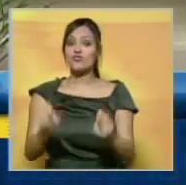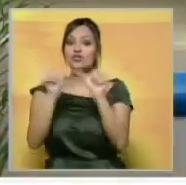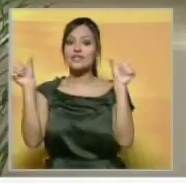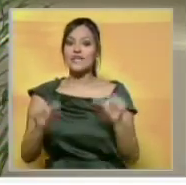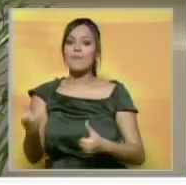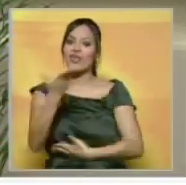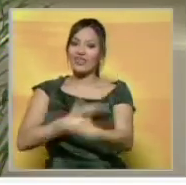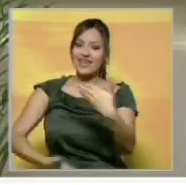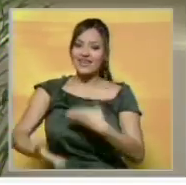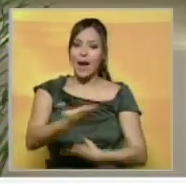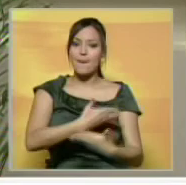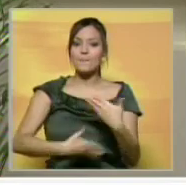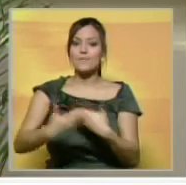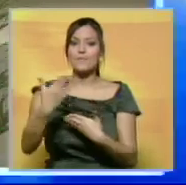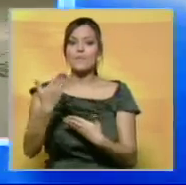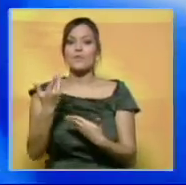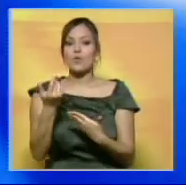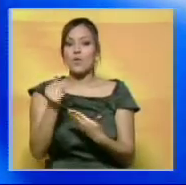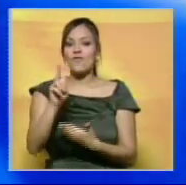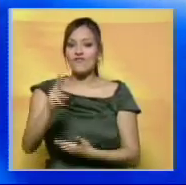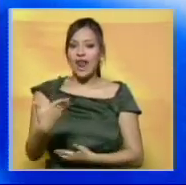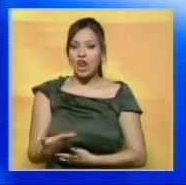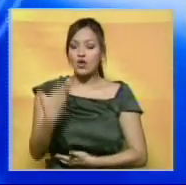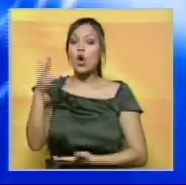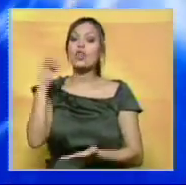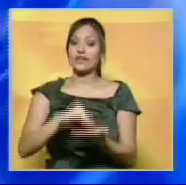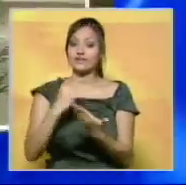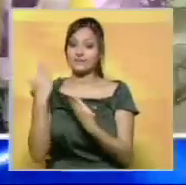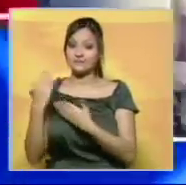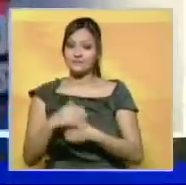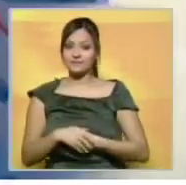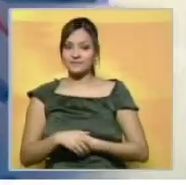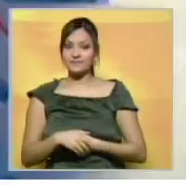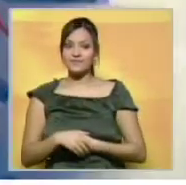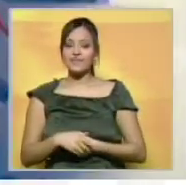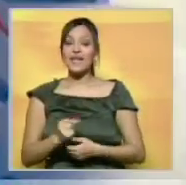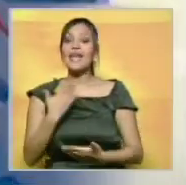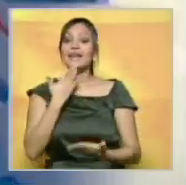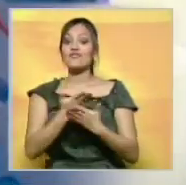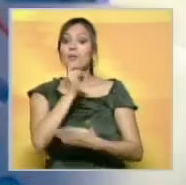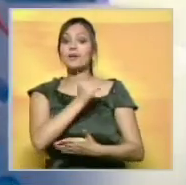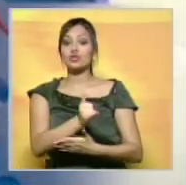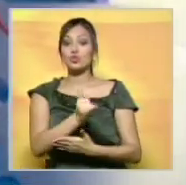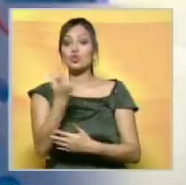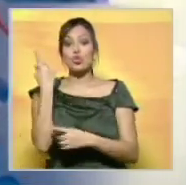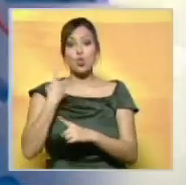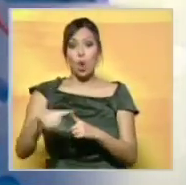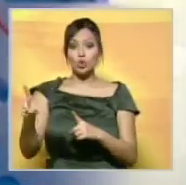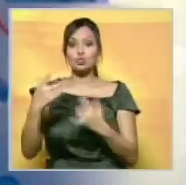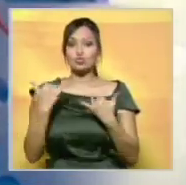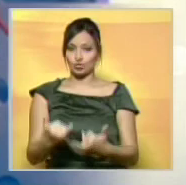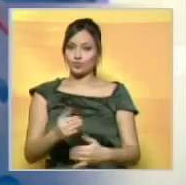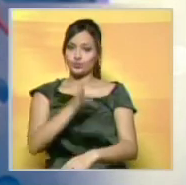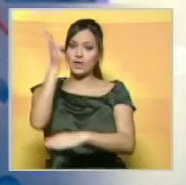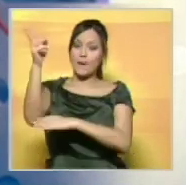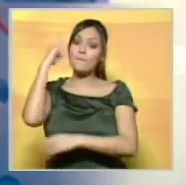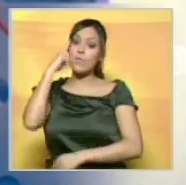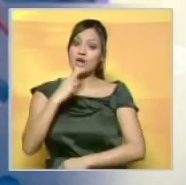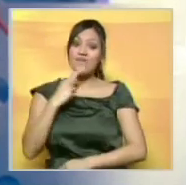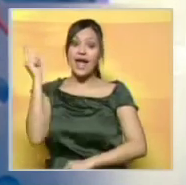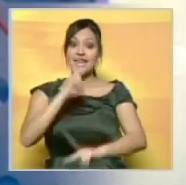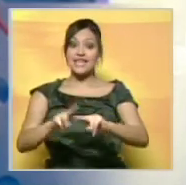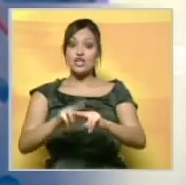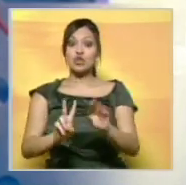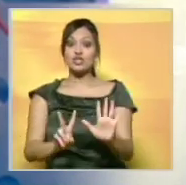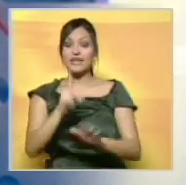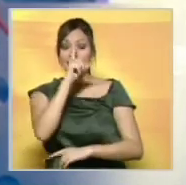cambiario. Esta es la información que se genera a esta hora y con ella retornamos el pase al estudio. Gracias, Adriana, por la información. Nosotros nos vamos al estado Bolívar, donde una niña